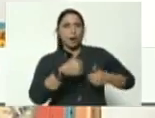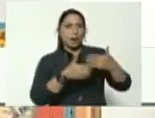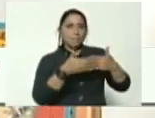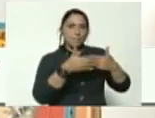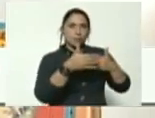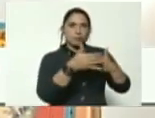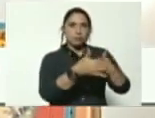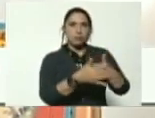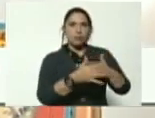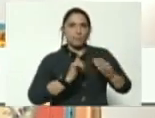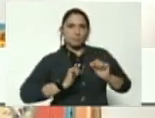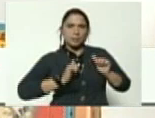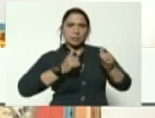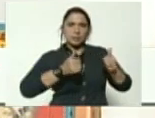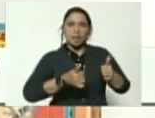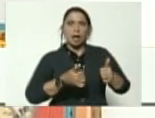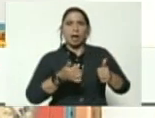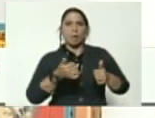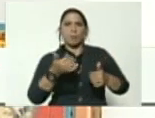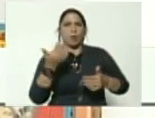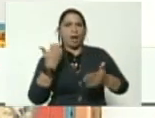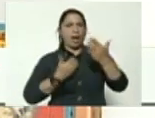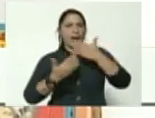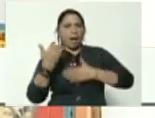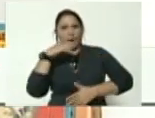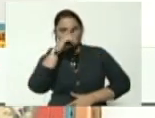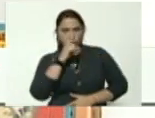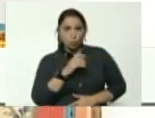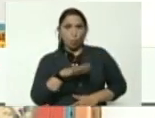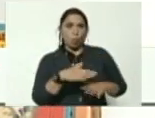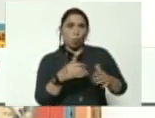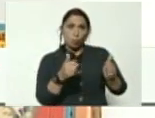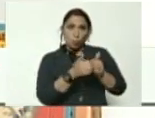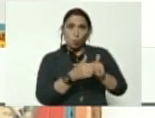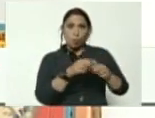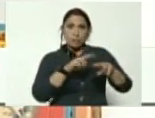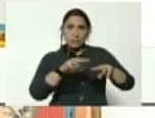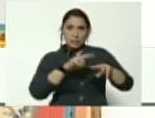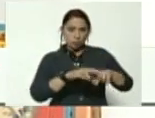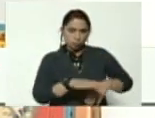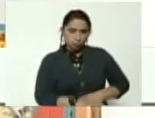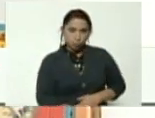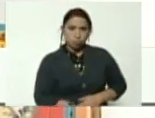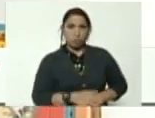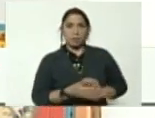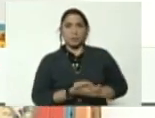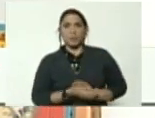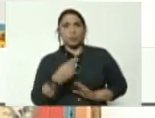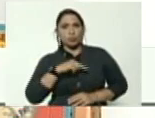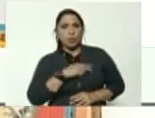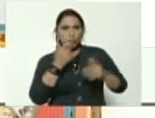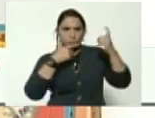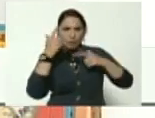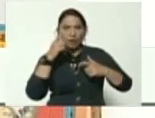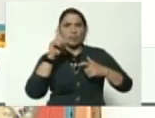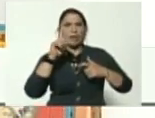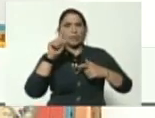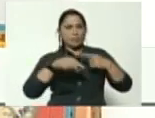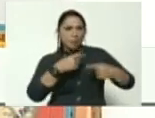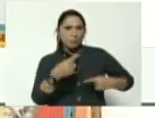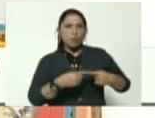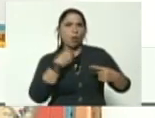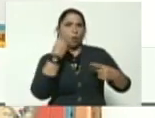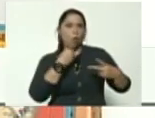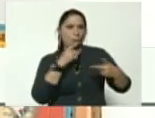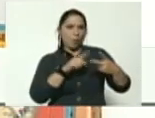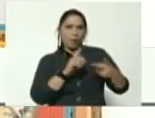tiempo. Iniciamos hace unos cuantos años con la infancia de nuestro comandante en Sabaneta de Barinas, luego vimos al joven tricolor en la